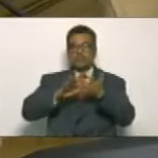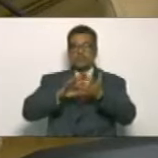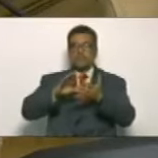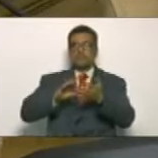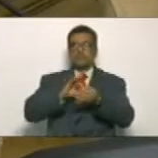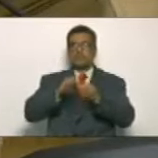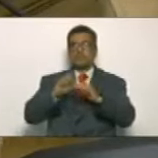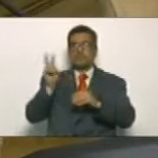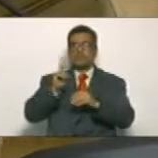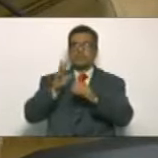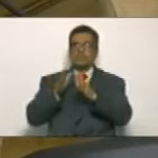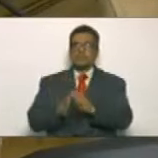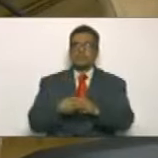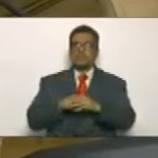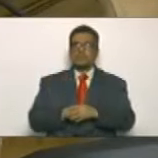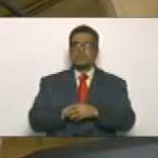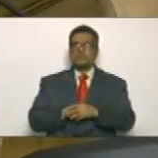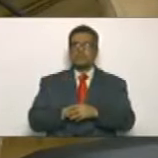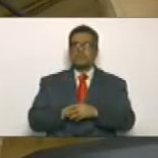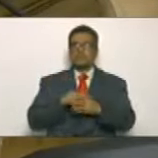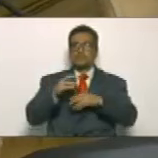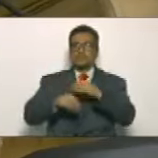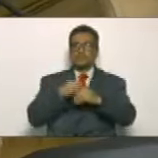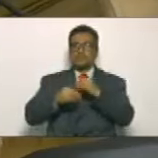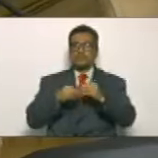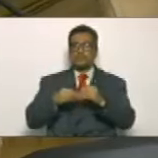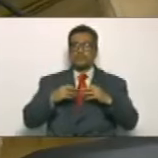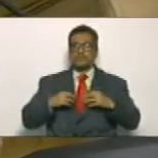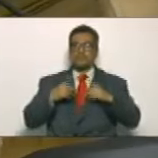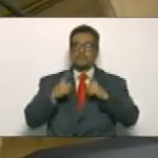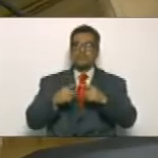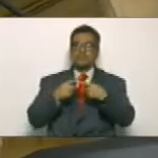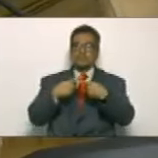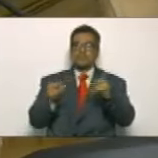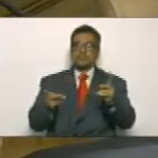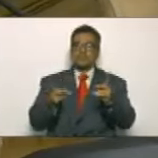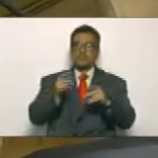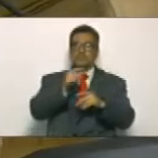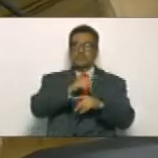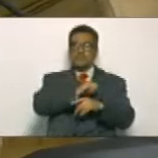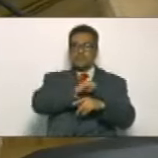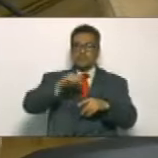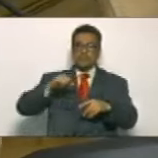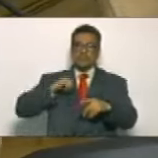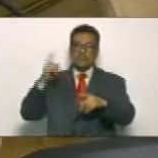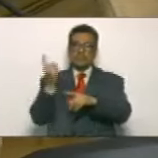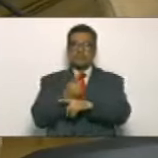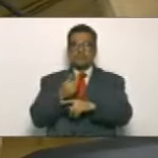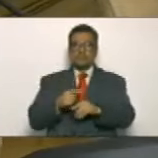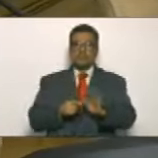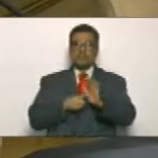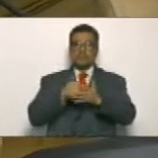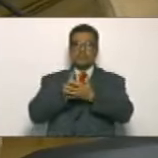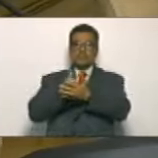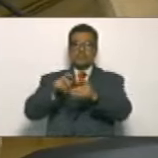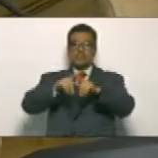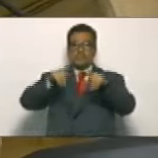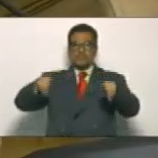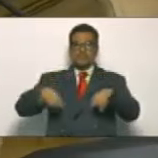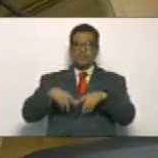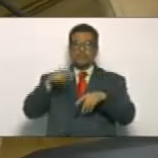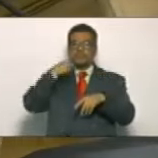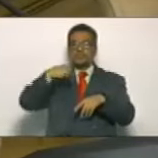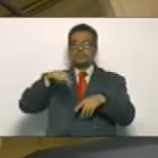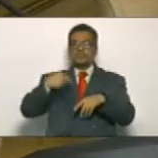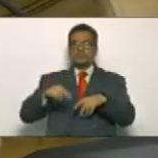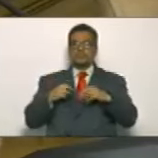lengua de señas venezolana. Los establecimientos de salud públicos y privados están obligados a reportar al Sistema Nacional de Información